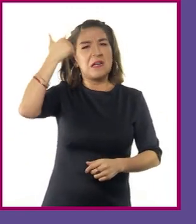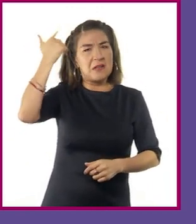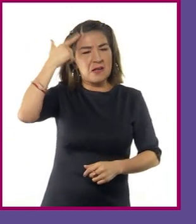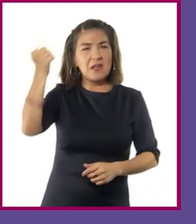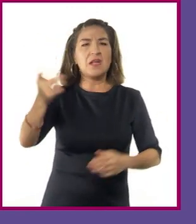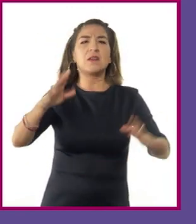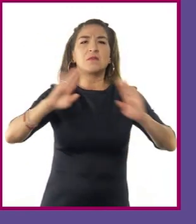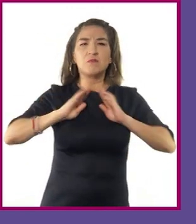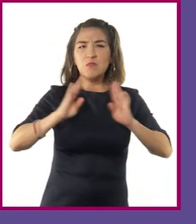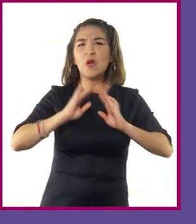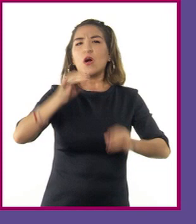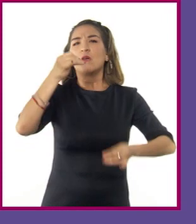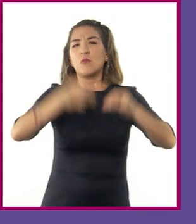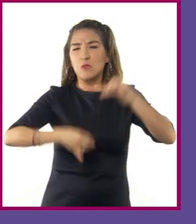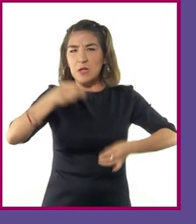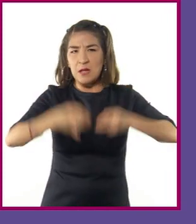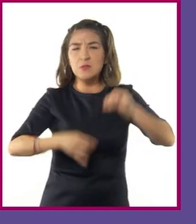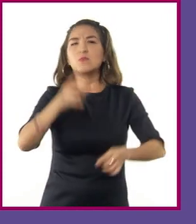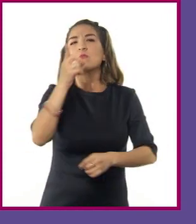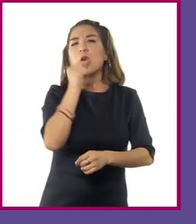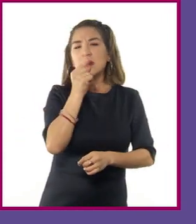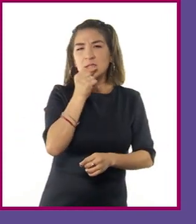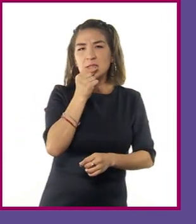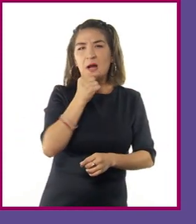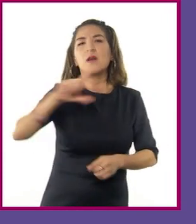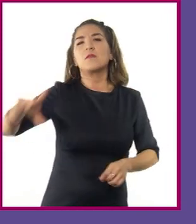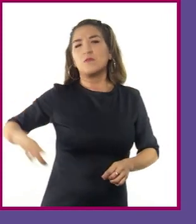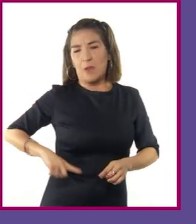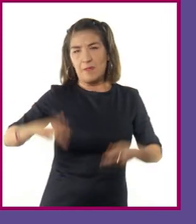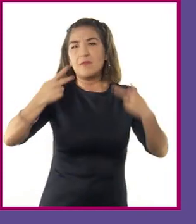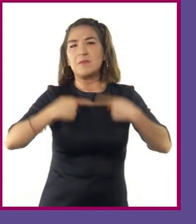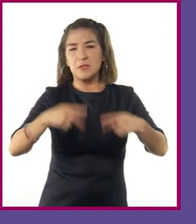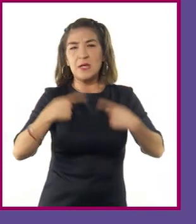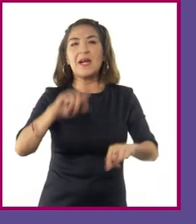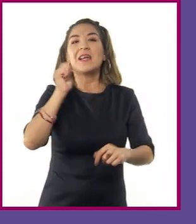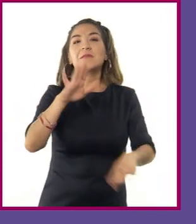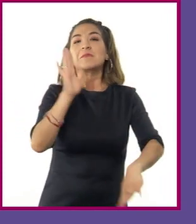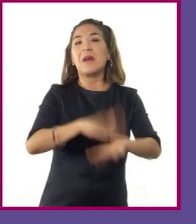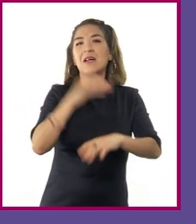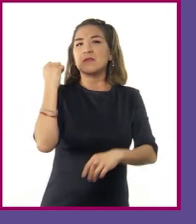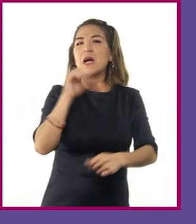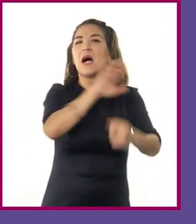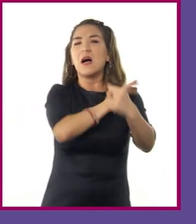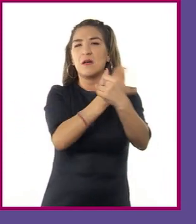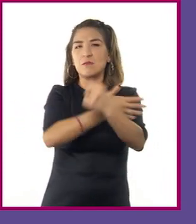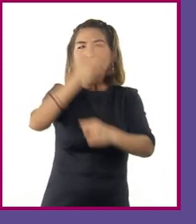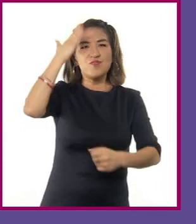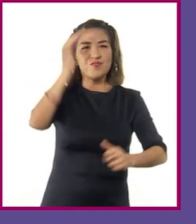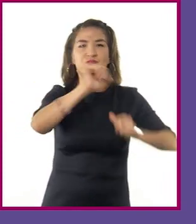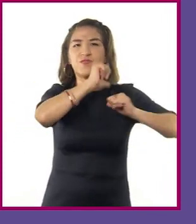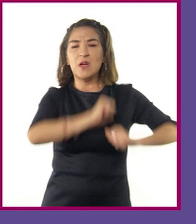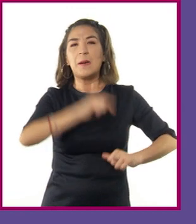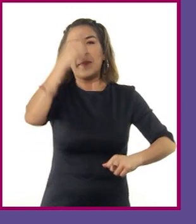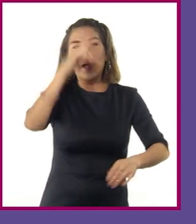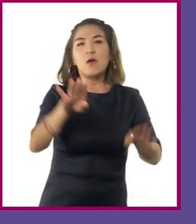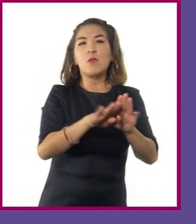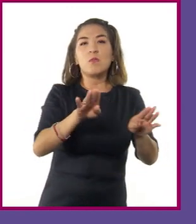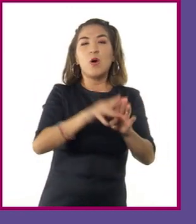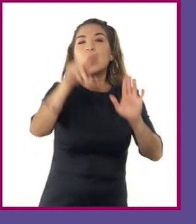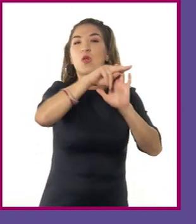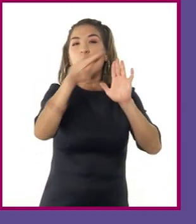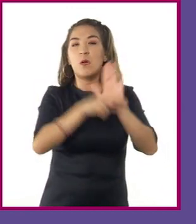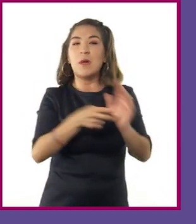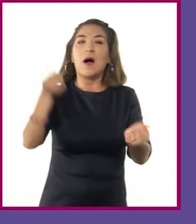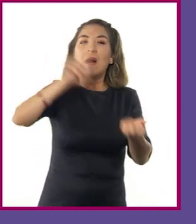juzgados, policía y gobernantes, que poseen la autoridad para establecer las normas de convivencia en